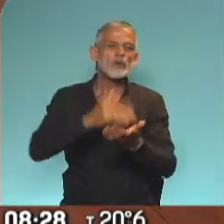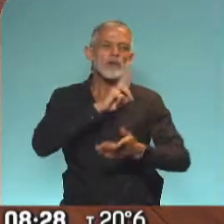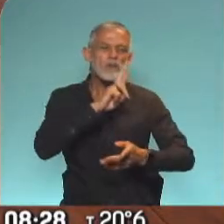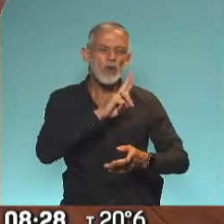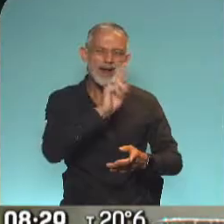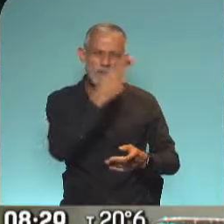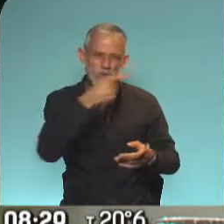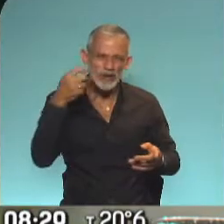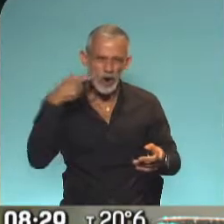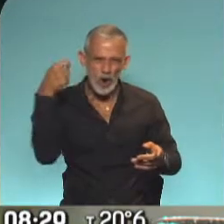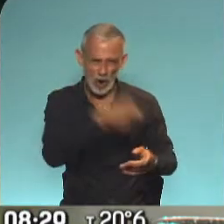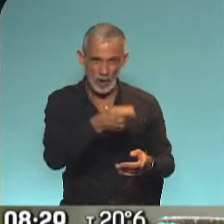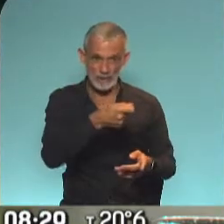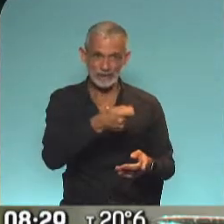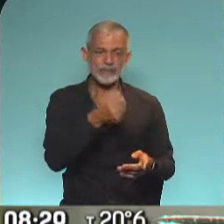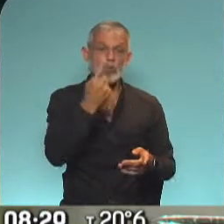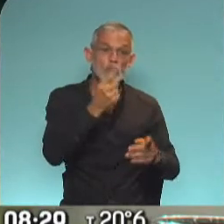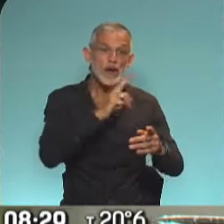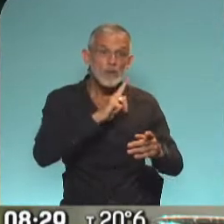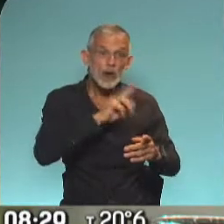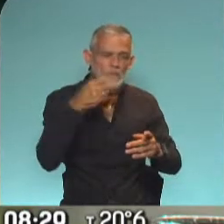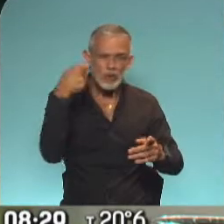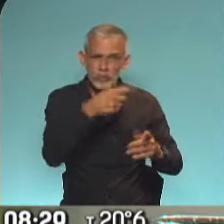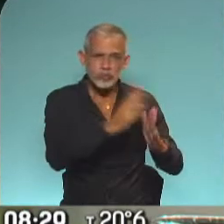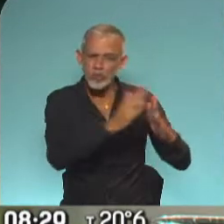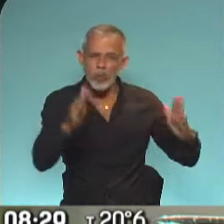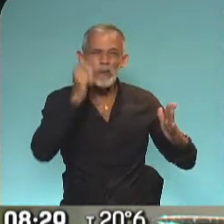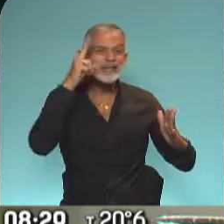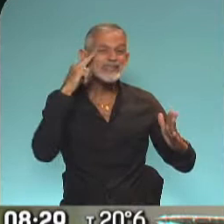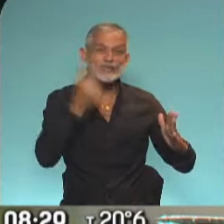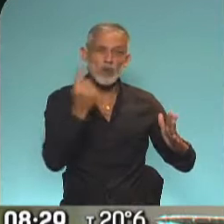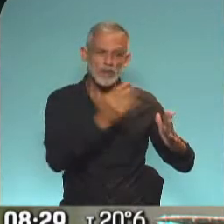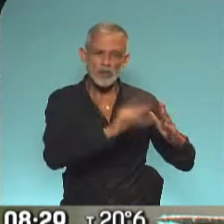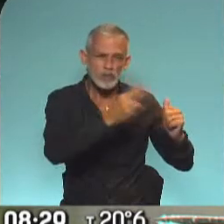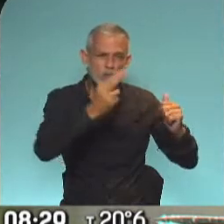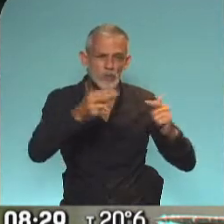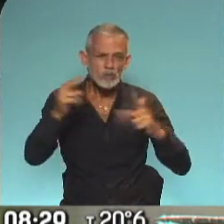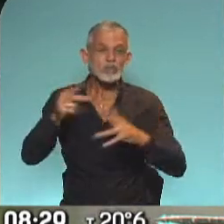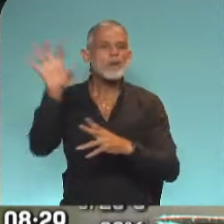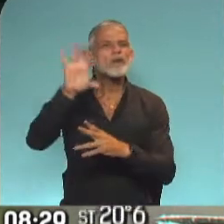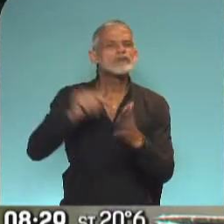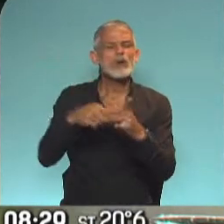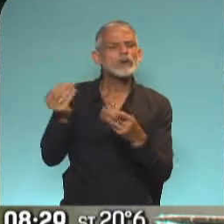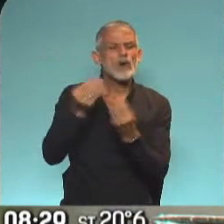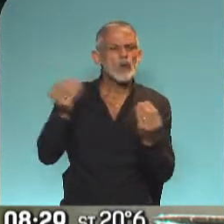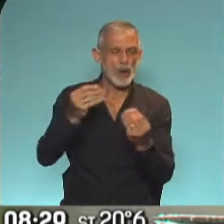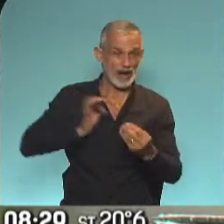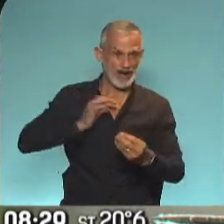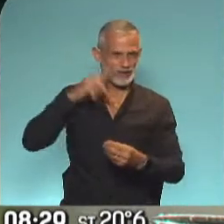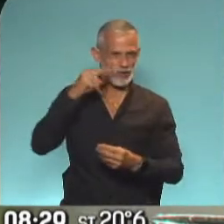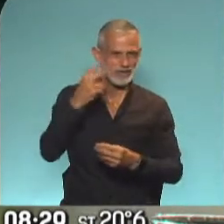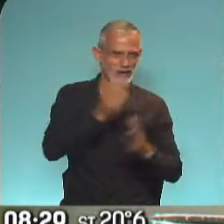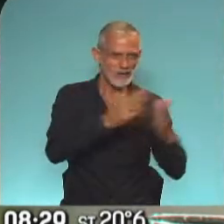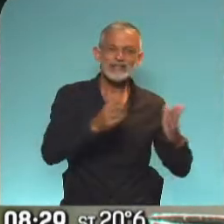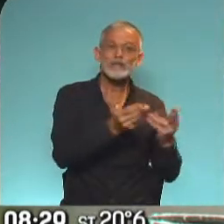República Argentina. Se está asesinando a una mujer cada 29 horas. ¿Cuál es la situación en la provincia de Buenos Aires? ¿Cómo terminó el 2020 y